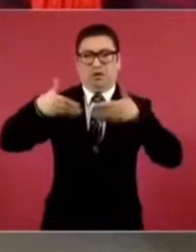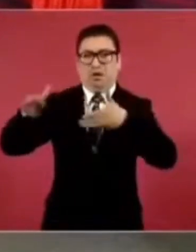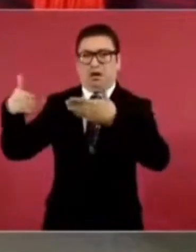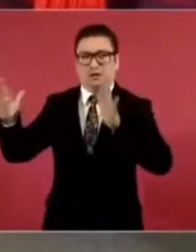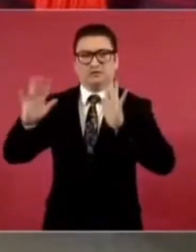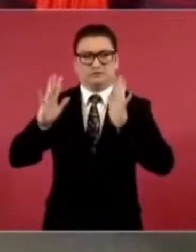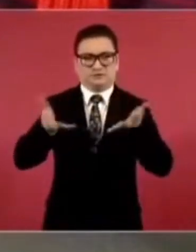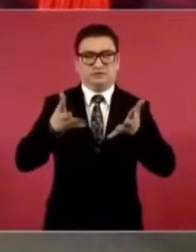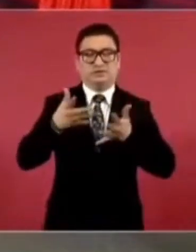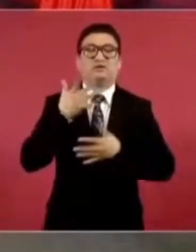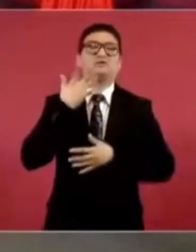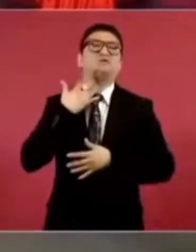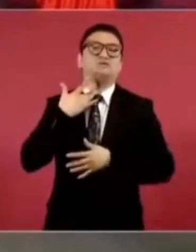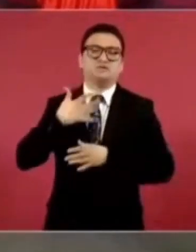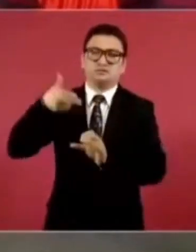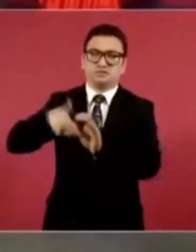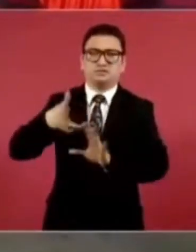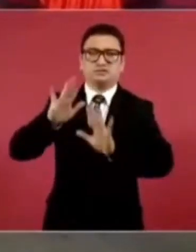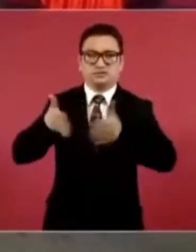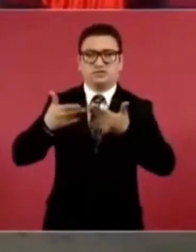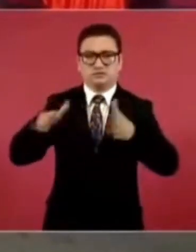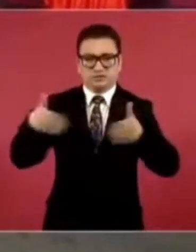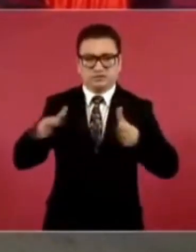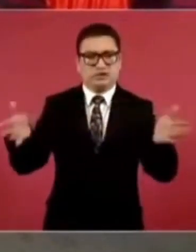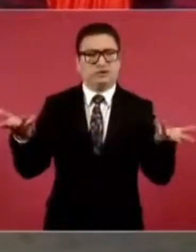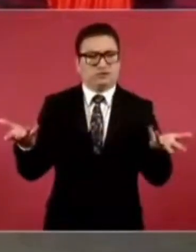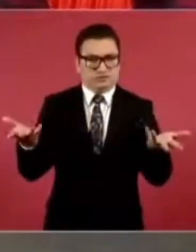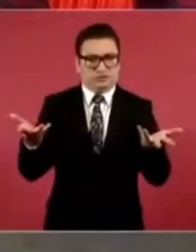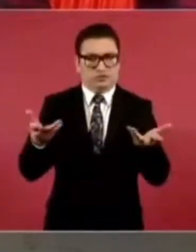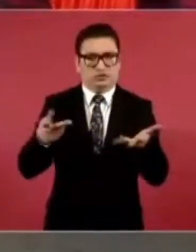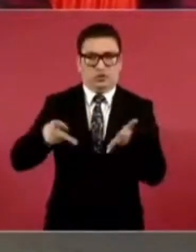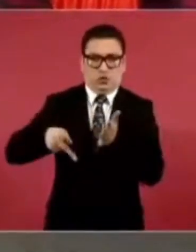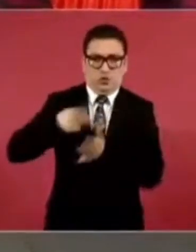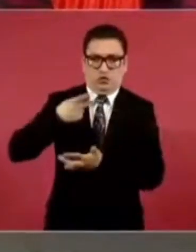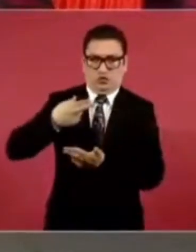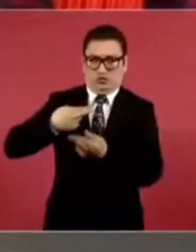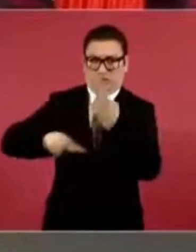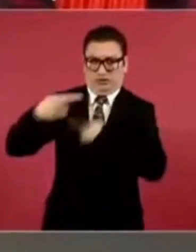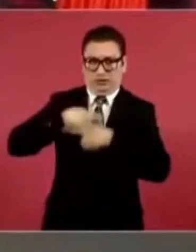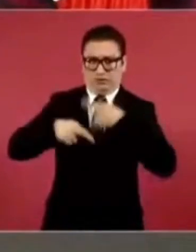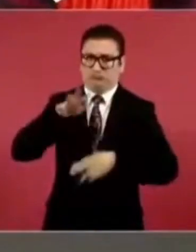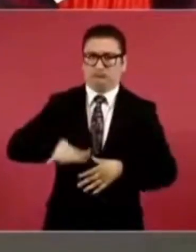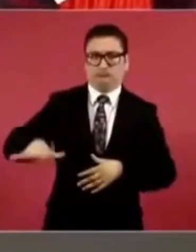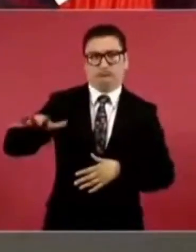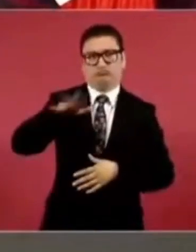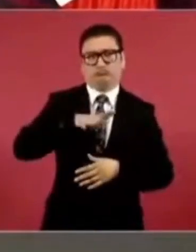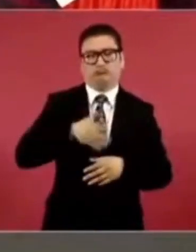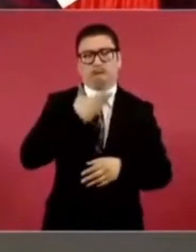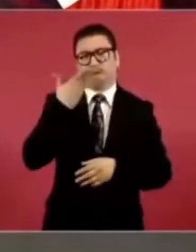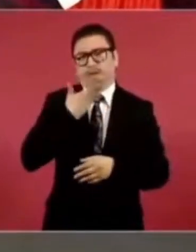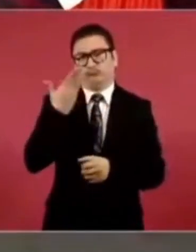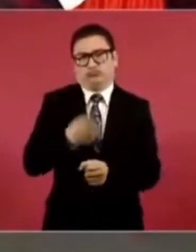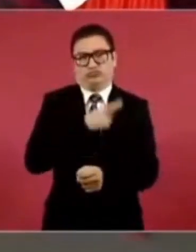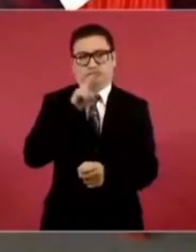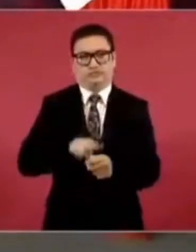abrieron las gasolinerías y cómo se está regresando a la normalidad.